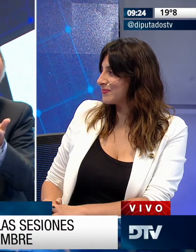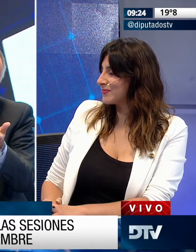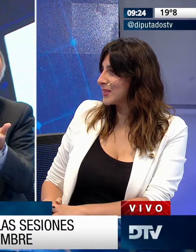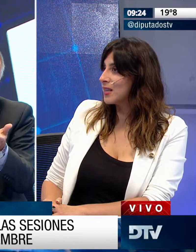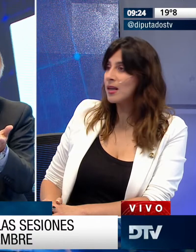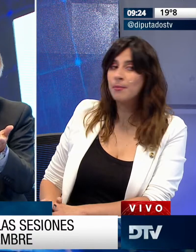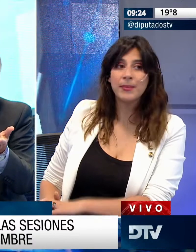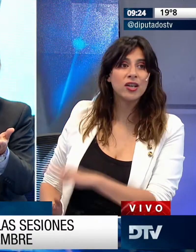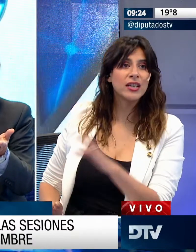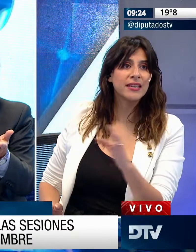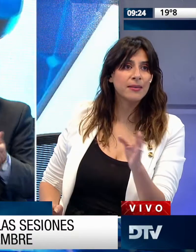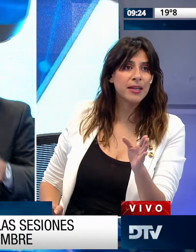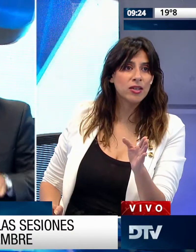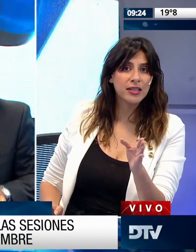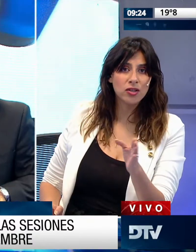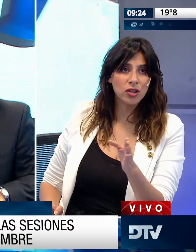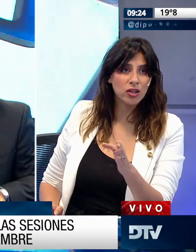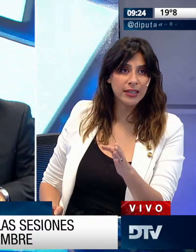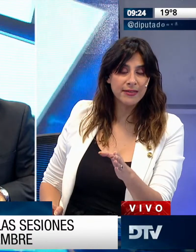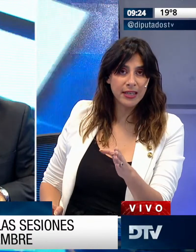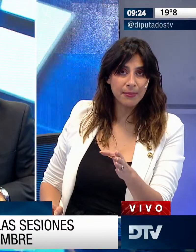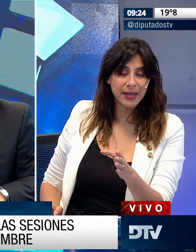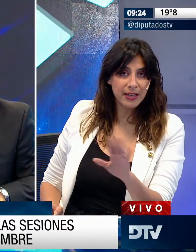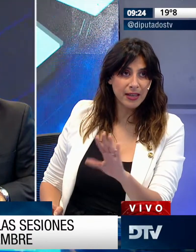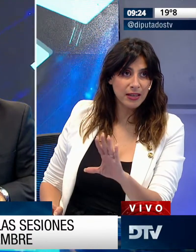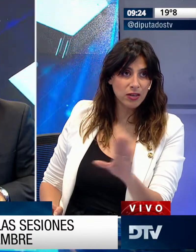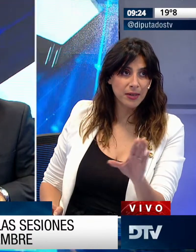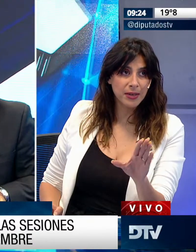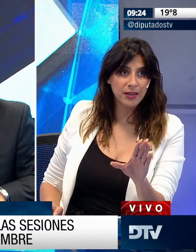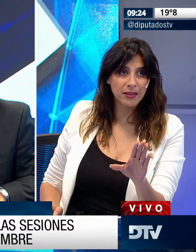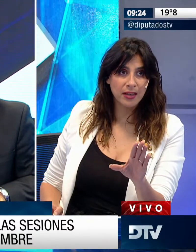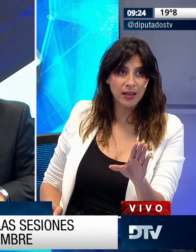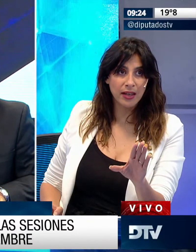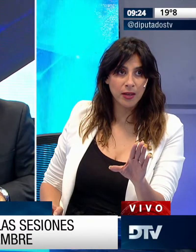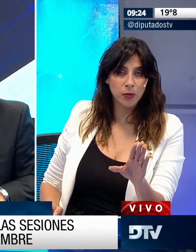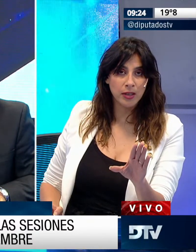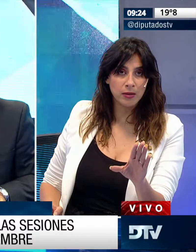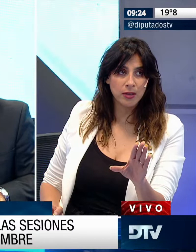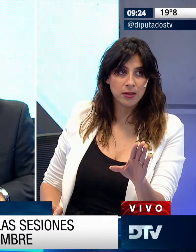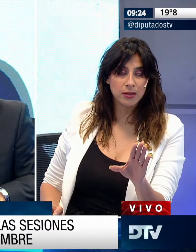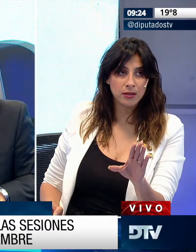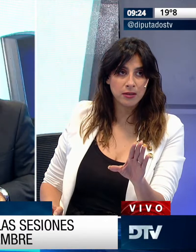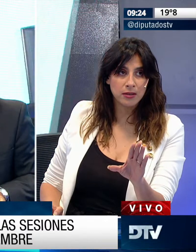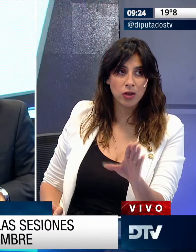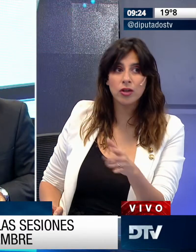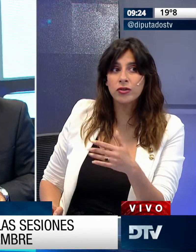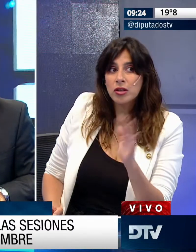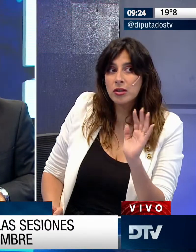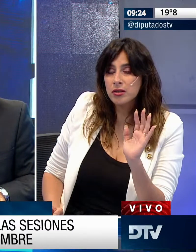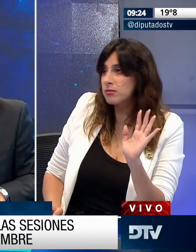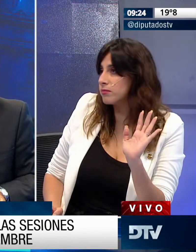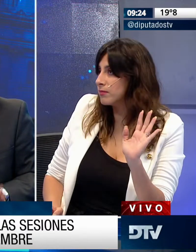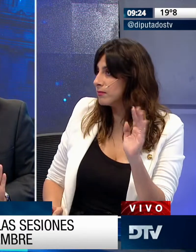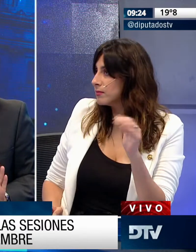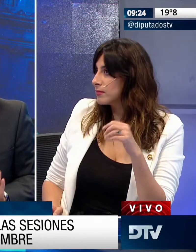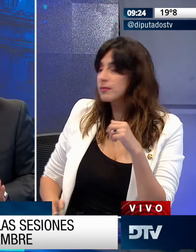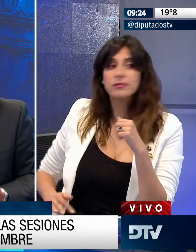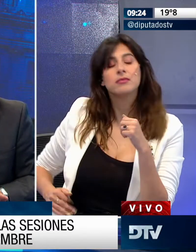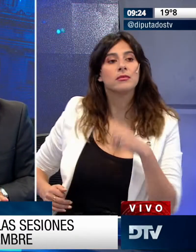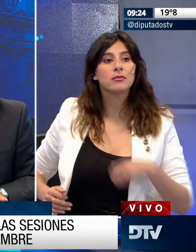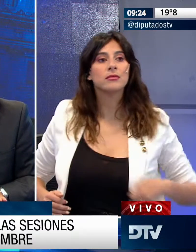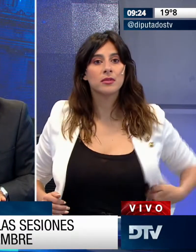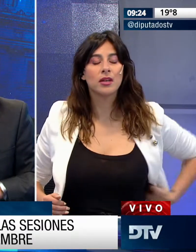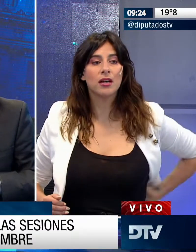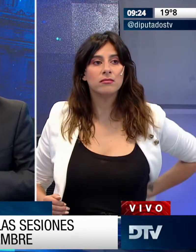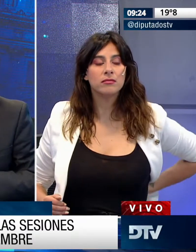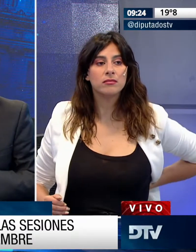Todo complicado, me parece. Pero en el ¿no? temario está solo renta inesperada de lo que pretende el Ejecutivo. Sí, sí. Lo otro... Claro, sí. Acá tenés... Está